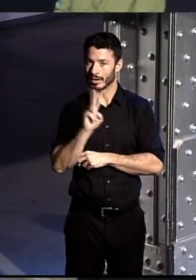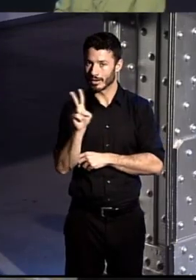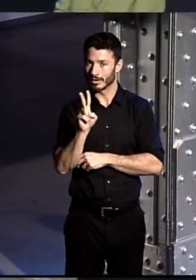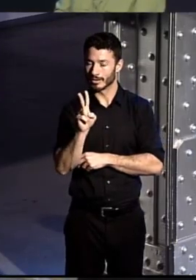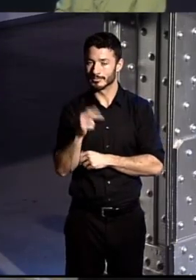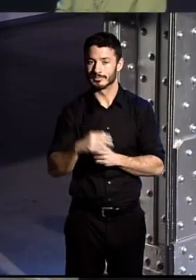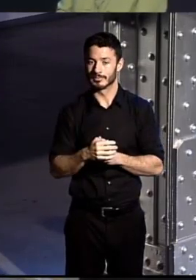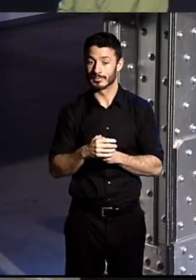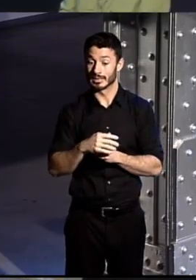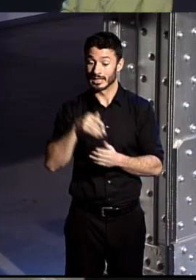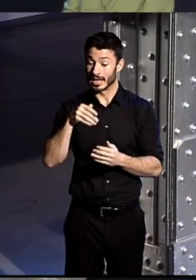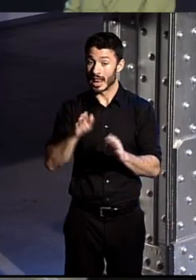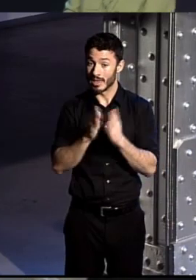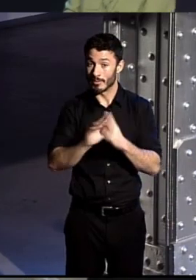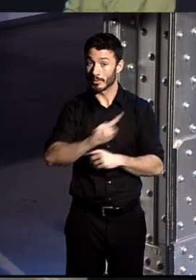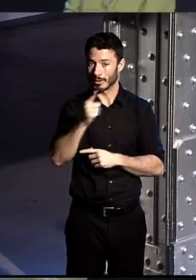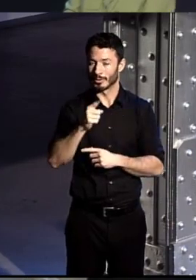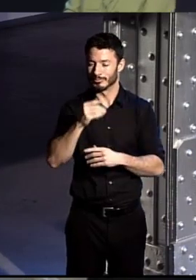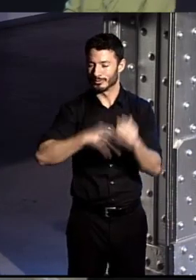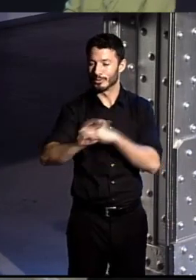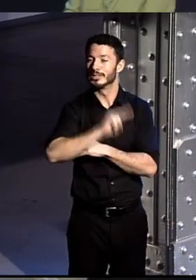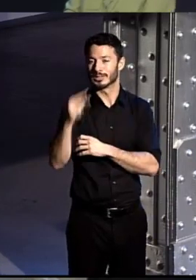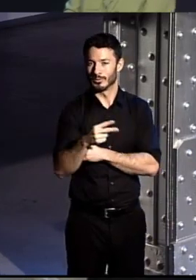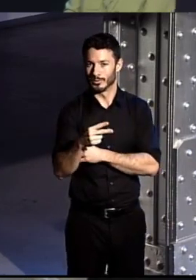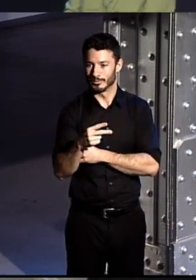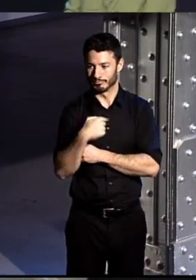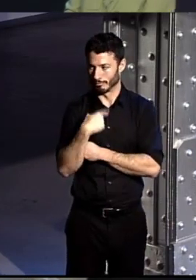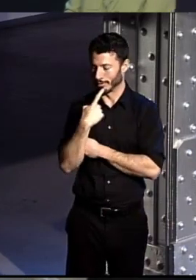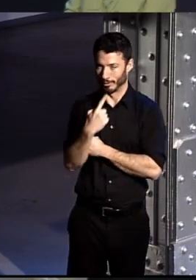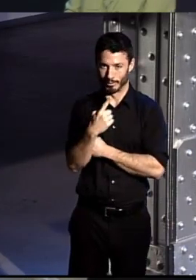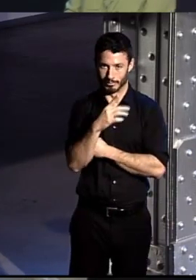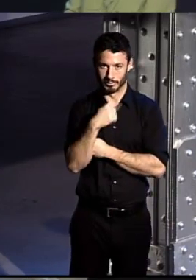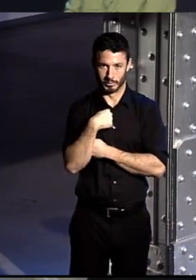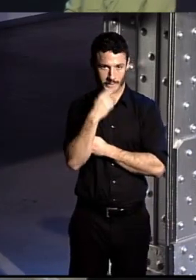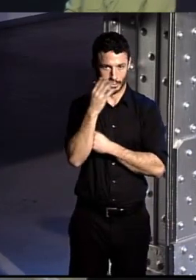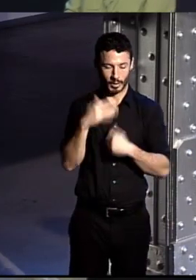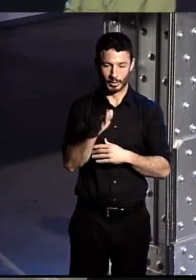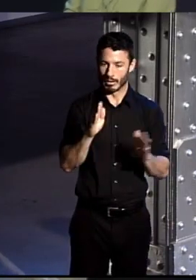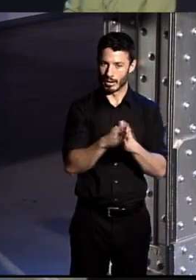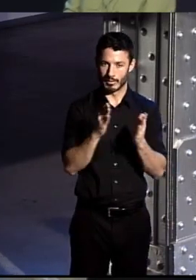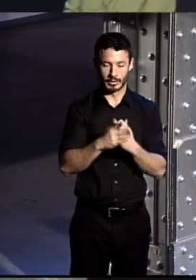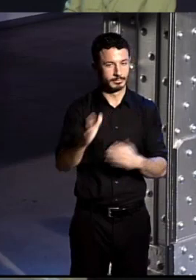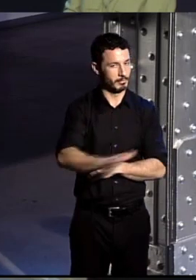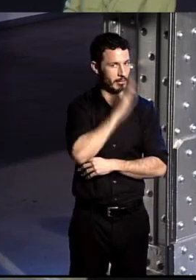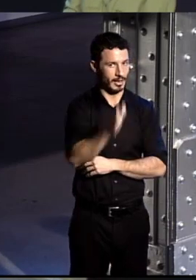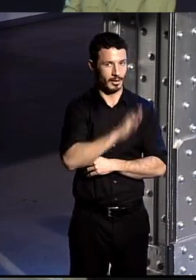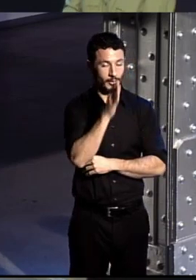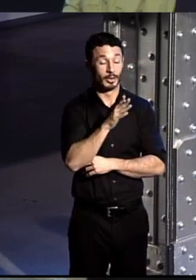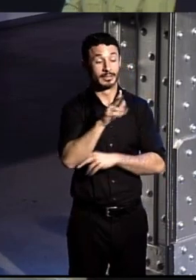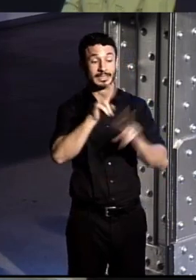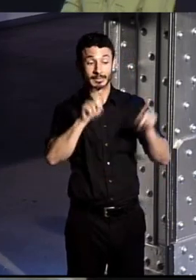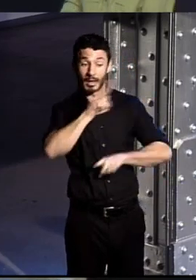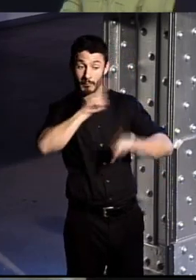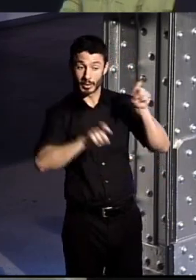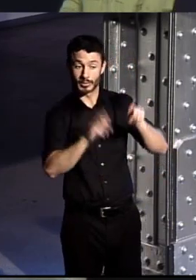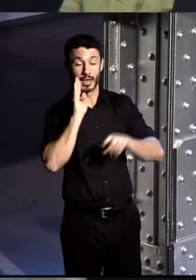un segundo. Se lo digo yo además, que no soy parte implicada, que de verdad el libro está maravilloso. Pues respecto a la pregunta que estás haciendo a